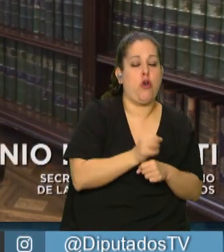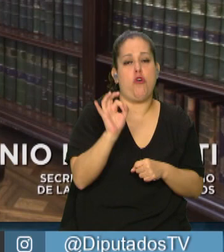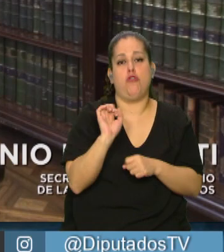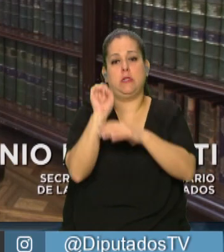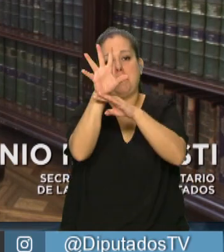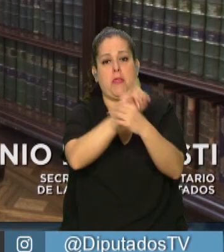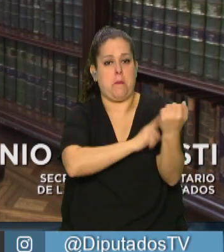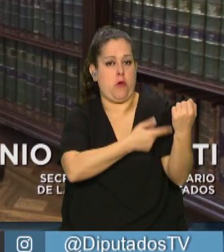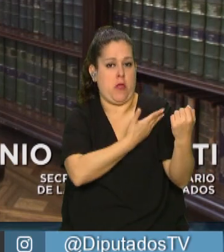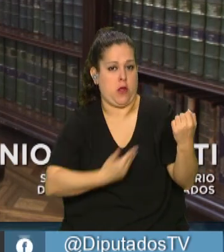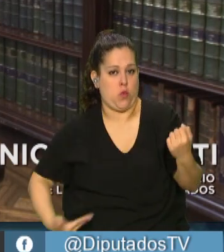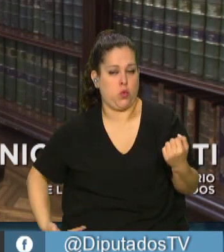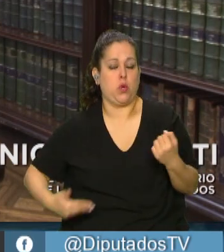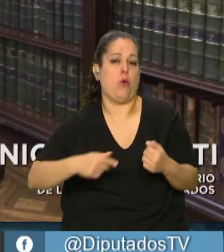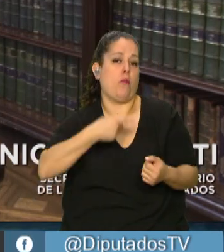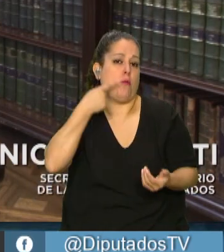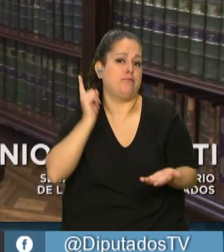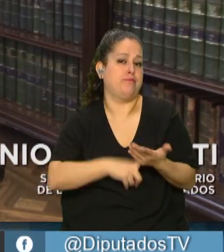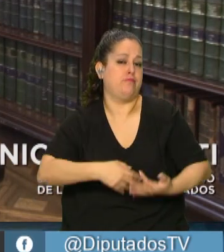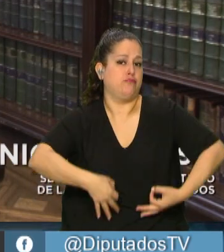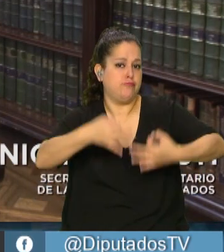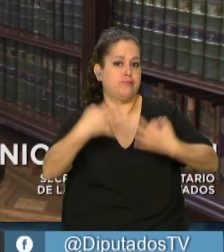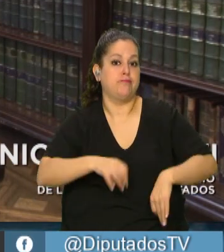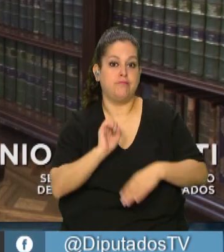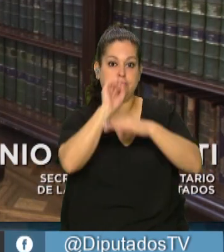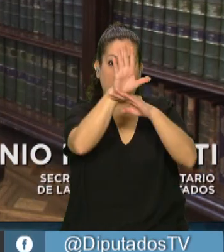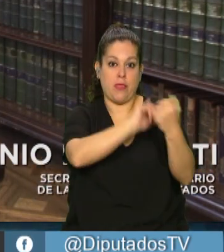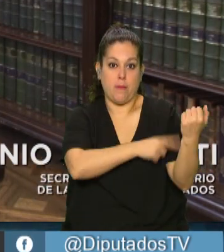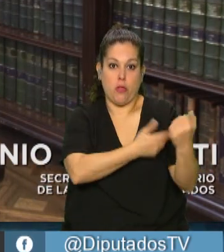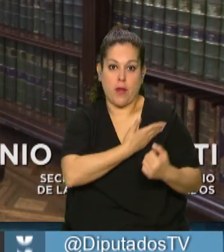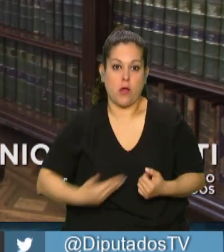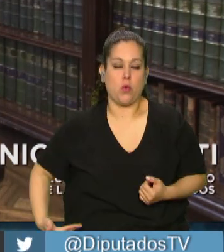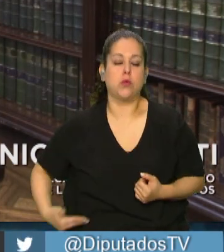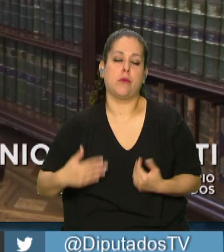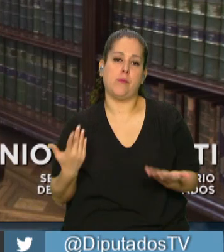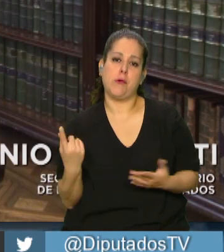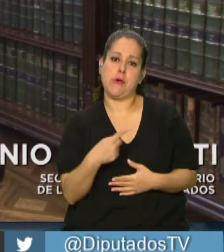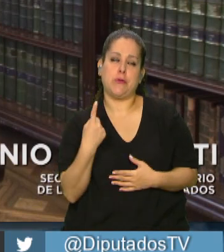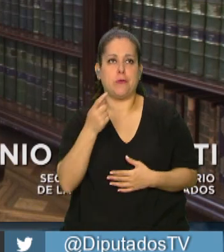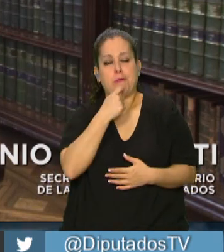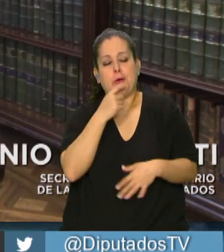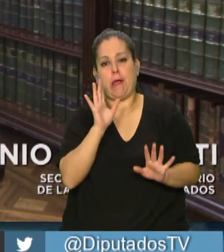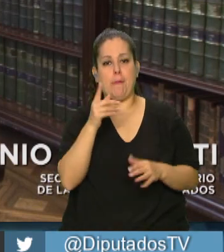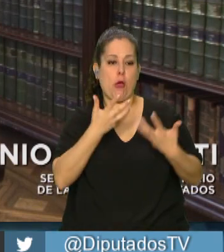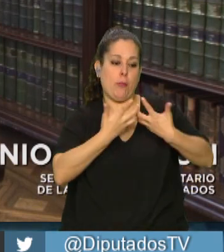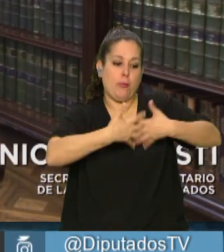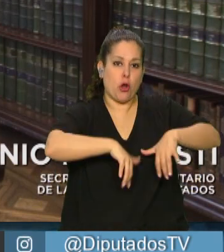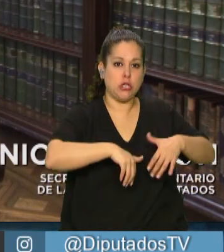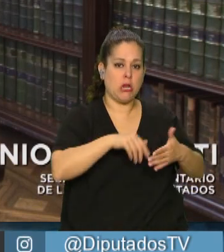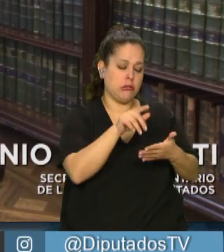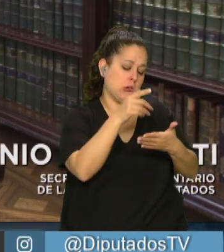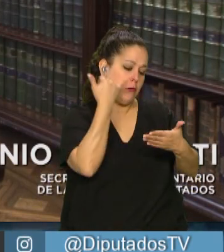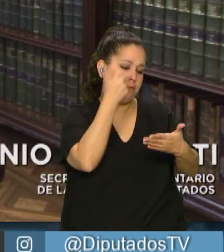Ejecutivo, porque es la sanción definitiva, dado que hemos considerado un proyecto que ya había